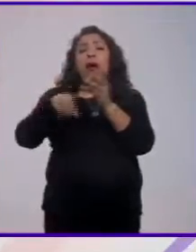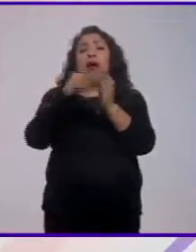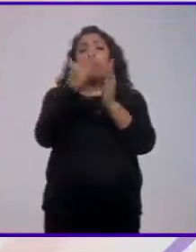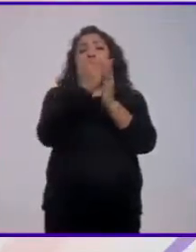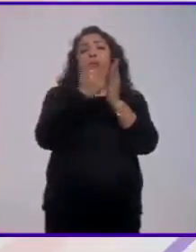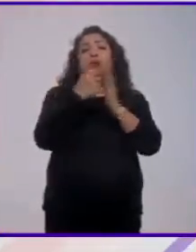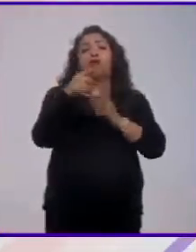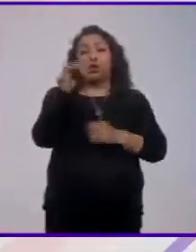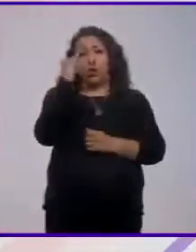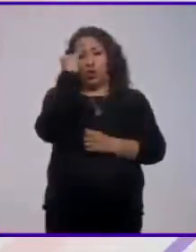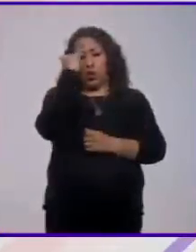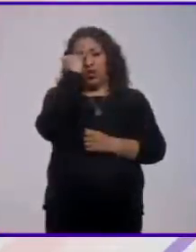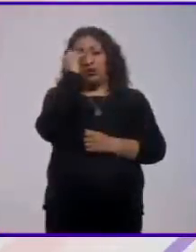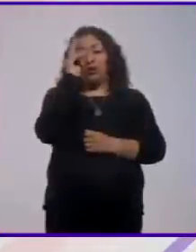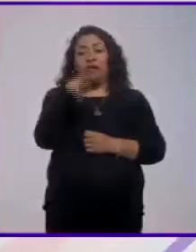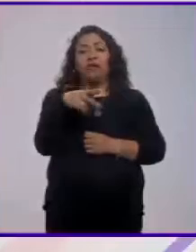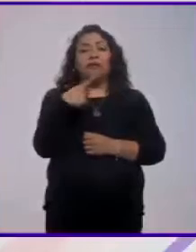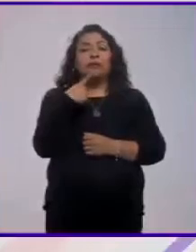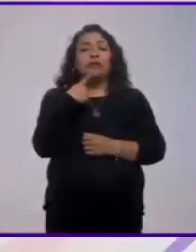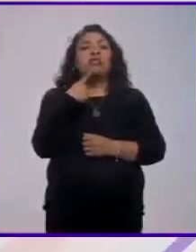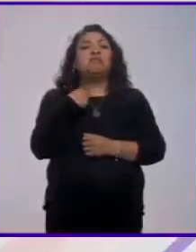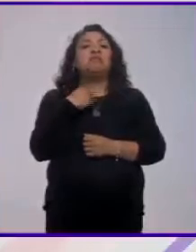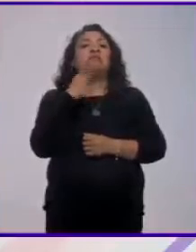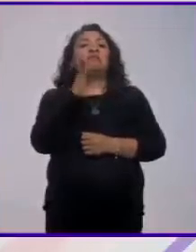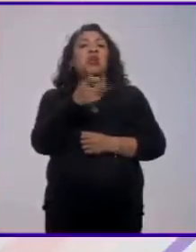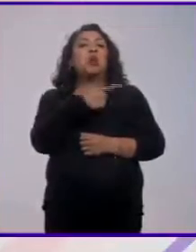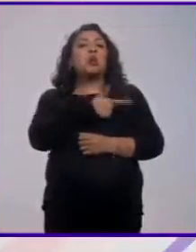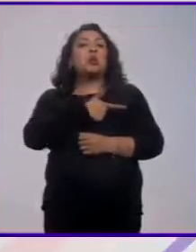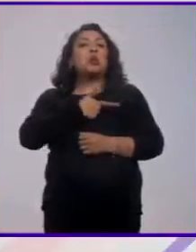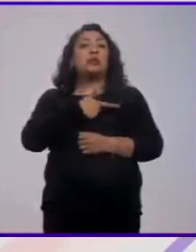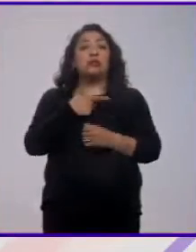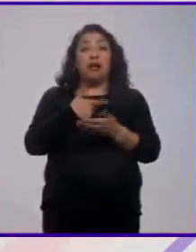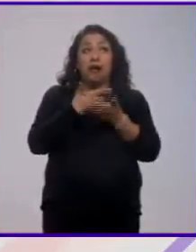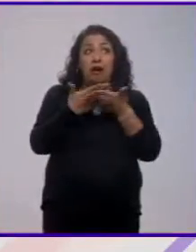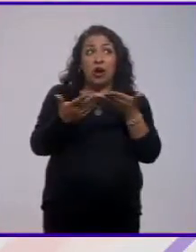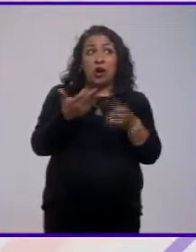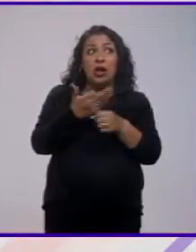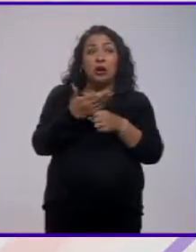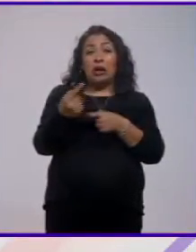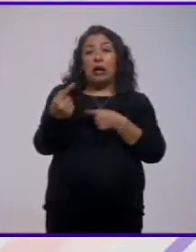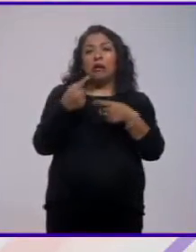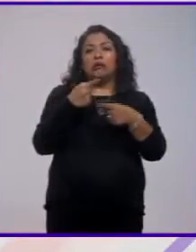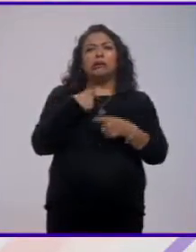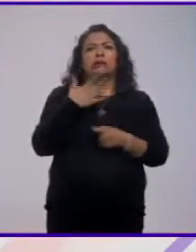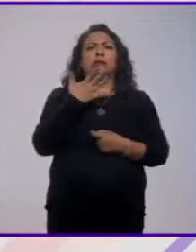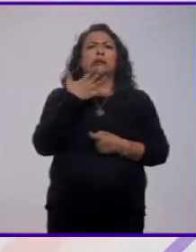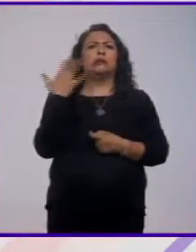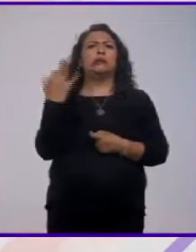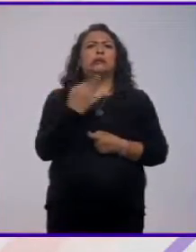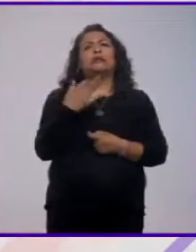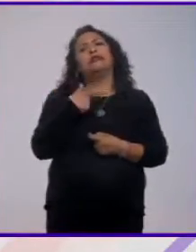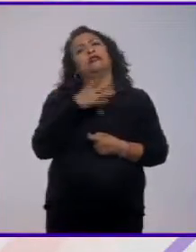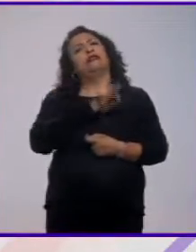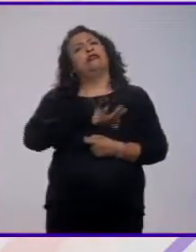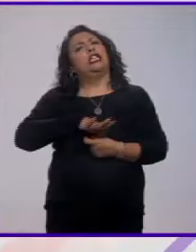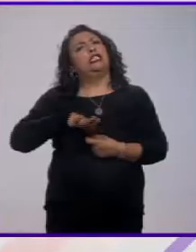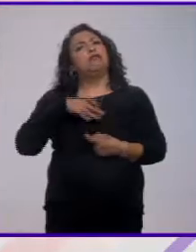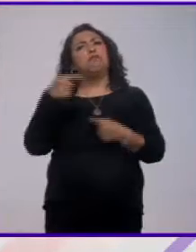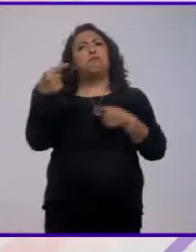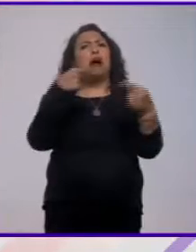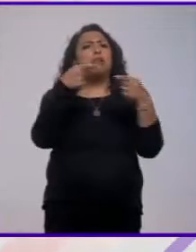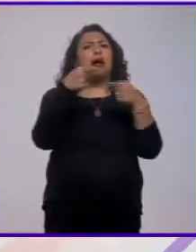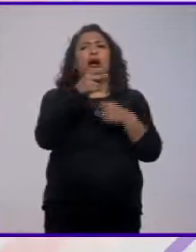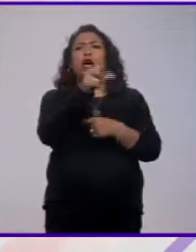menú de la India y que han gozado de una gran aceptación. Hasta ahorita me dicen muy rico, felicidades.